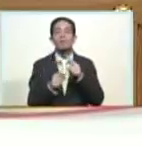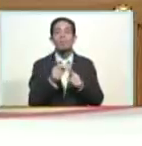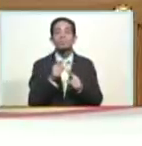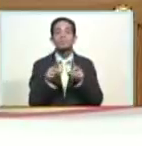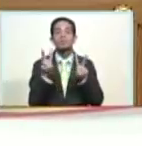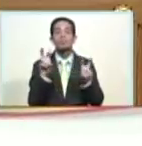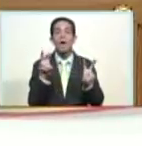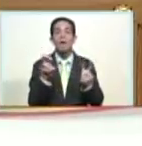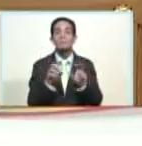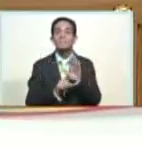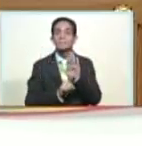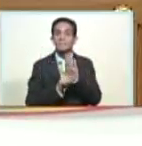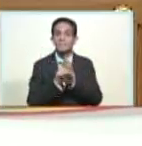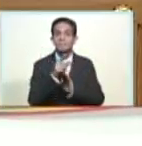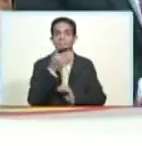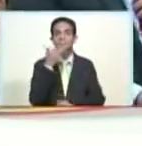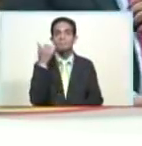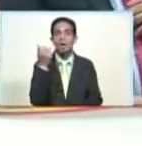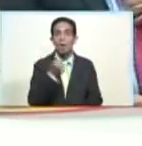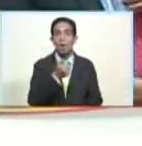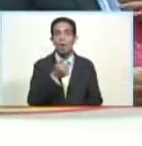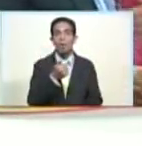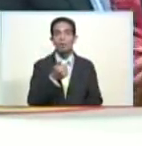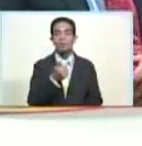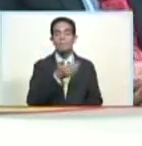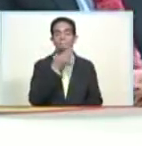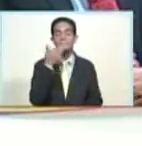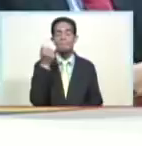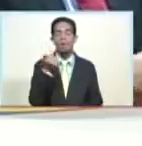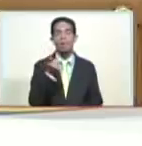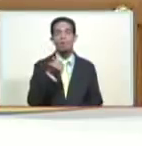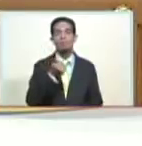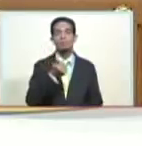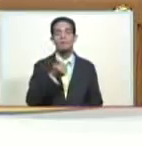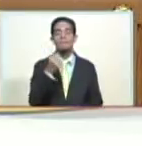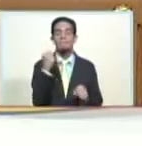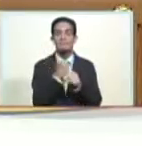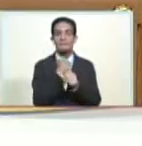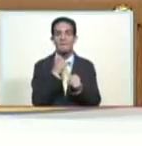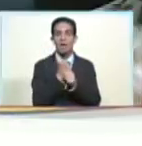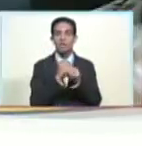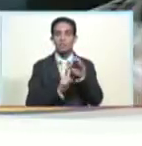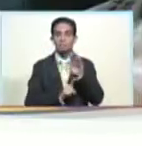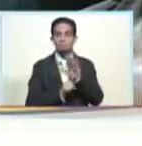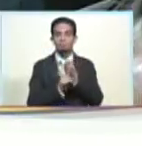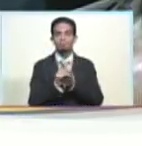nuevas, buenas, mejores, a mejorar la calidad de nuestro trabajo,